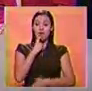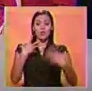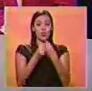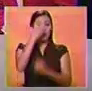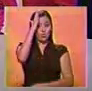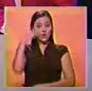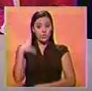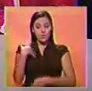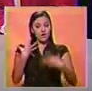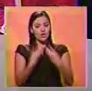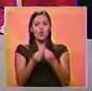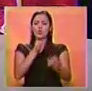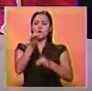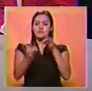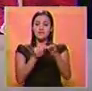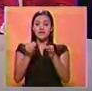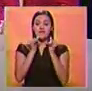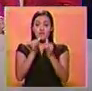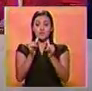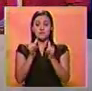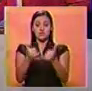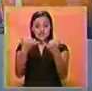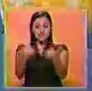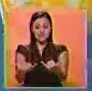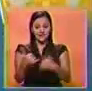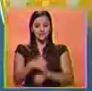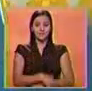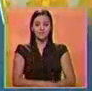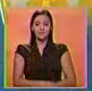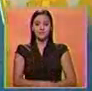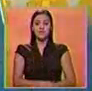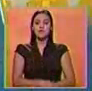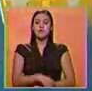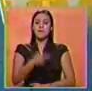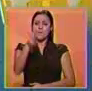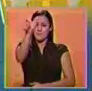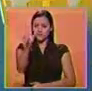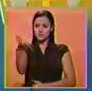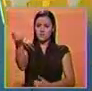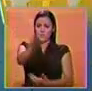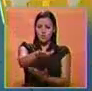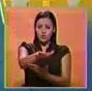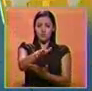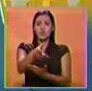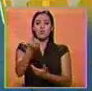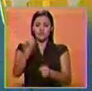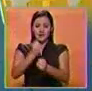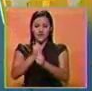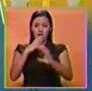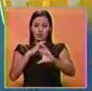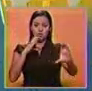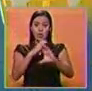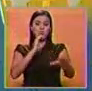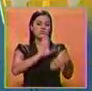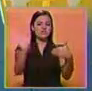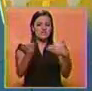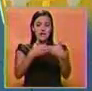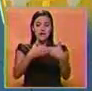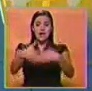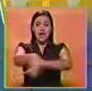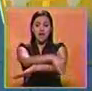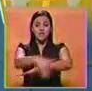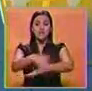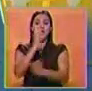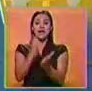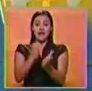Rodríguez y Ana Bacarela estaremos acompañándoles y comenzamos ya con las informaciones. El homicidio de un conductor de transporte público originó el cierre de la avenida Sucre de